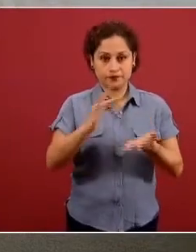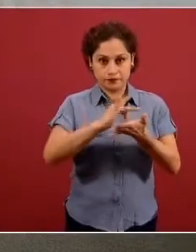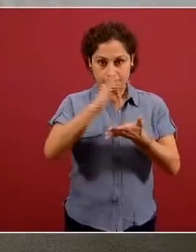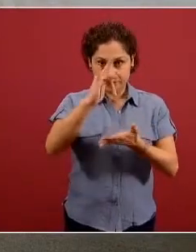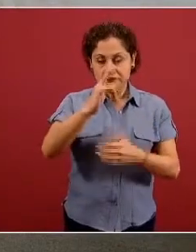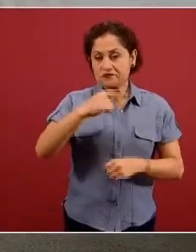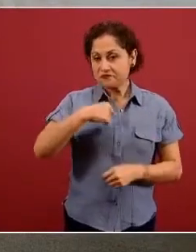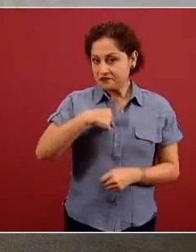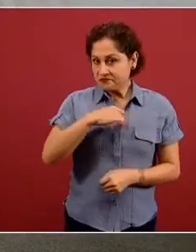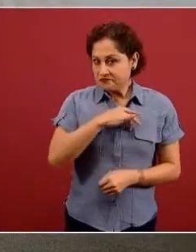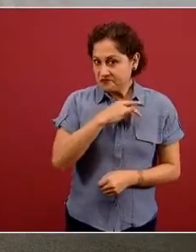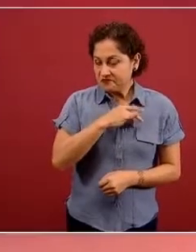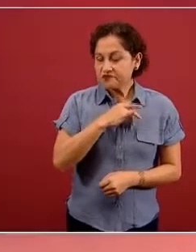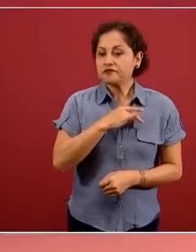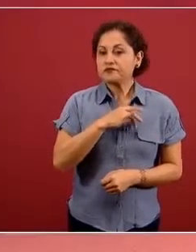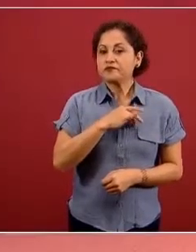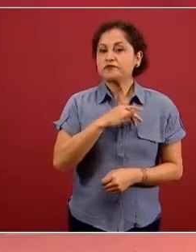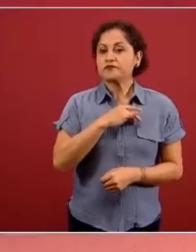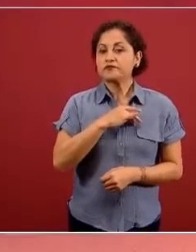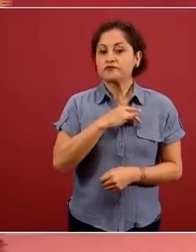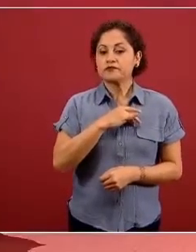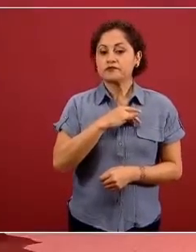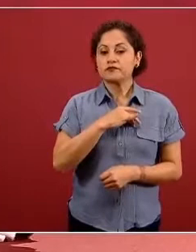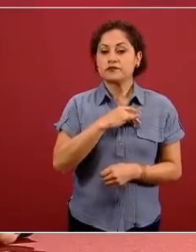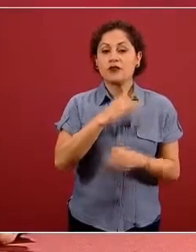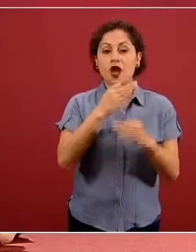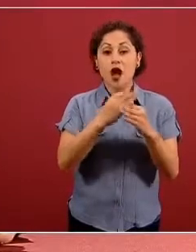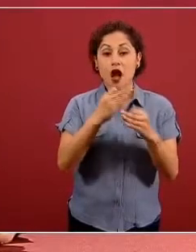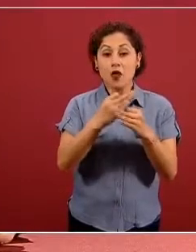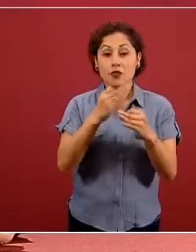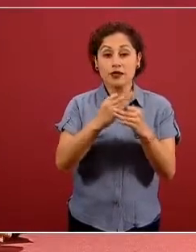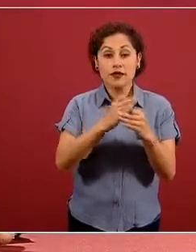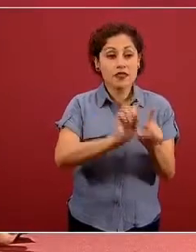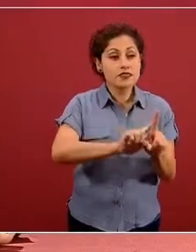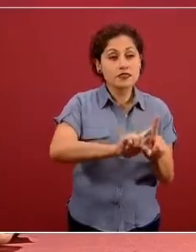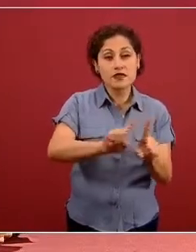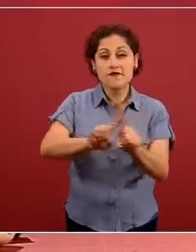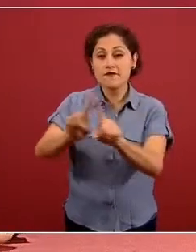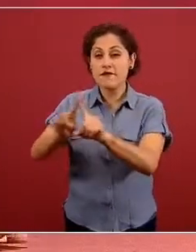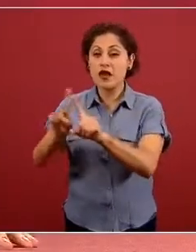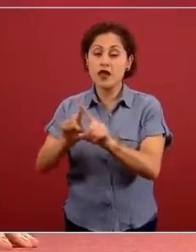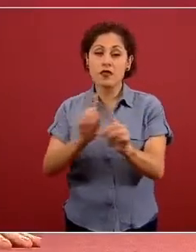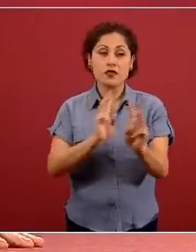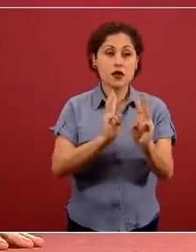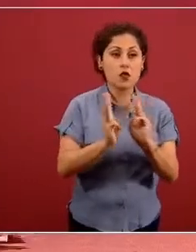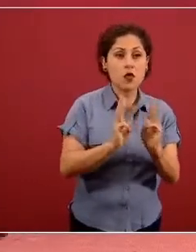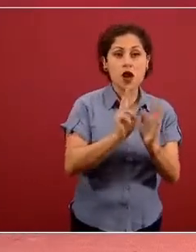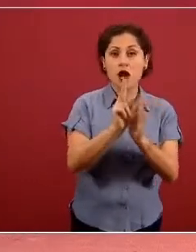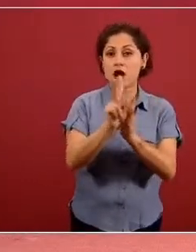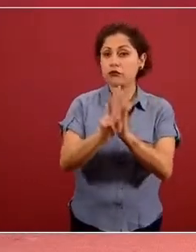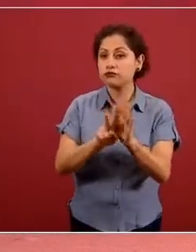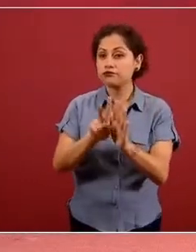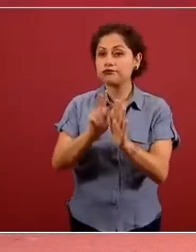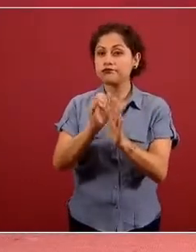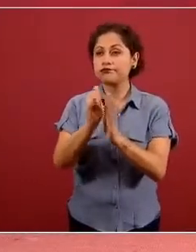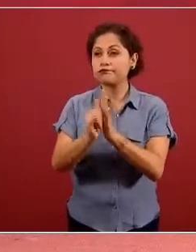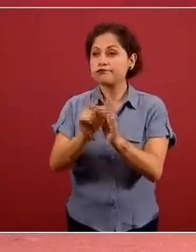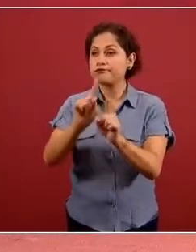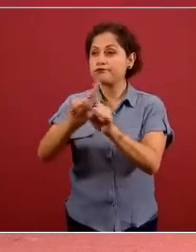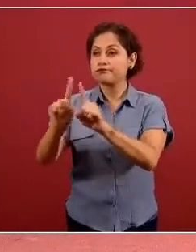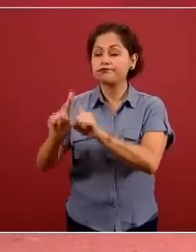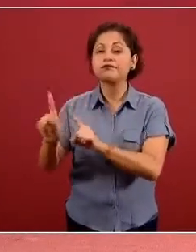que el propósito de tener múltiples plataformas de comunicación es esa,